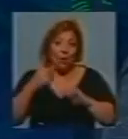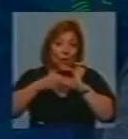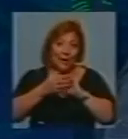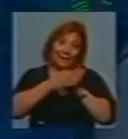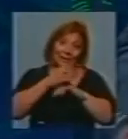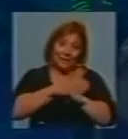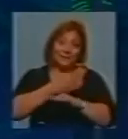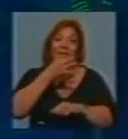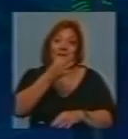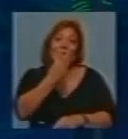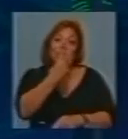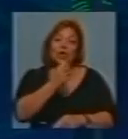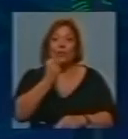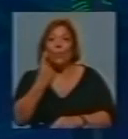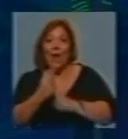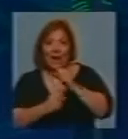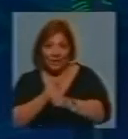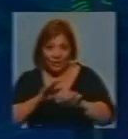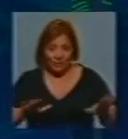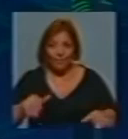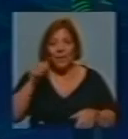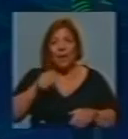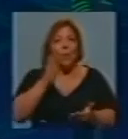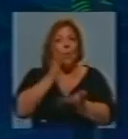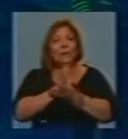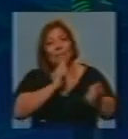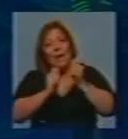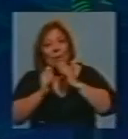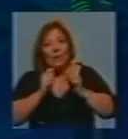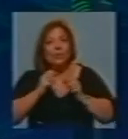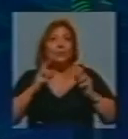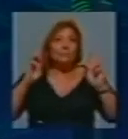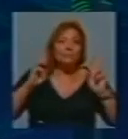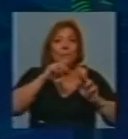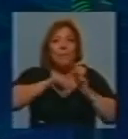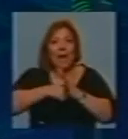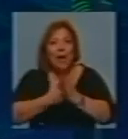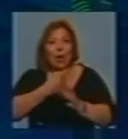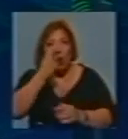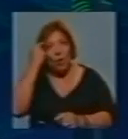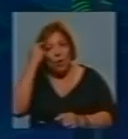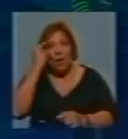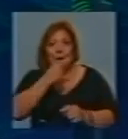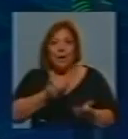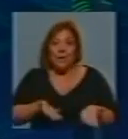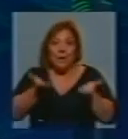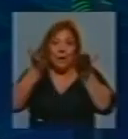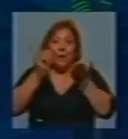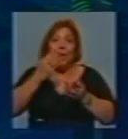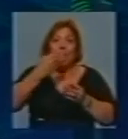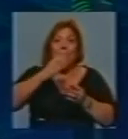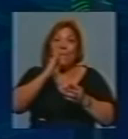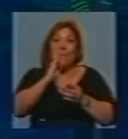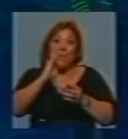En la última encuesta de expectativas divulgada esta tarde por el Banco Central, se prevé un crecimiento del Producto Interno